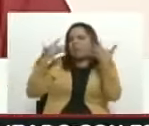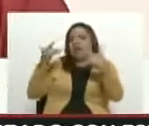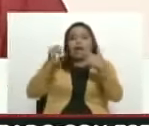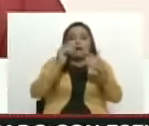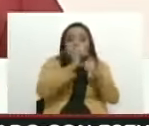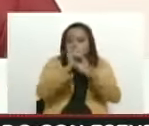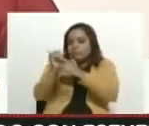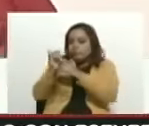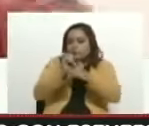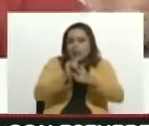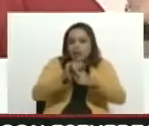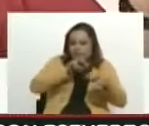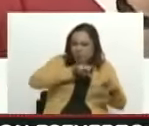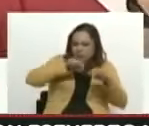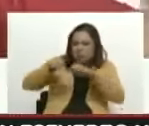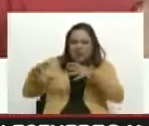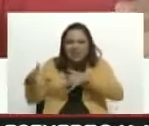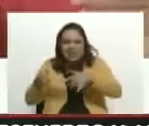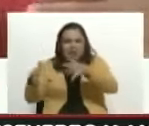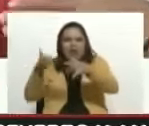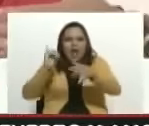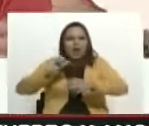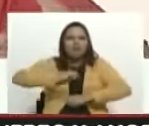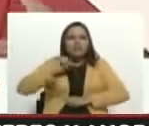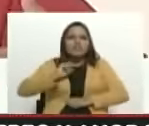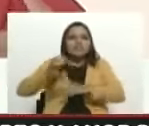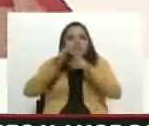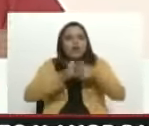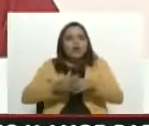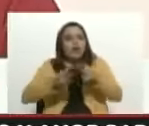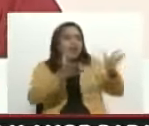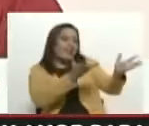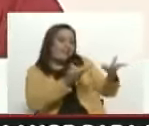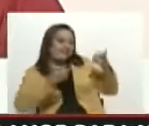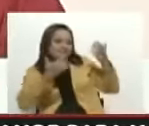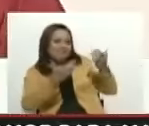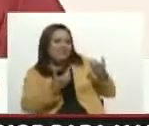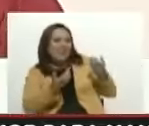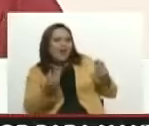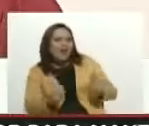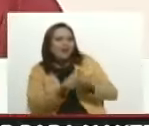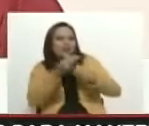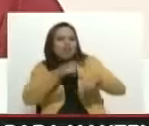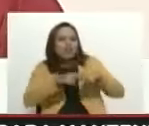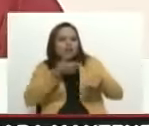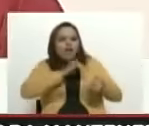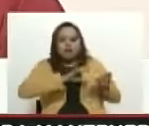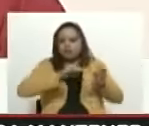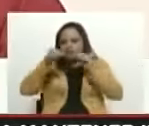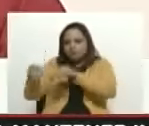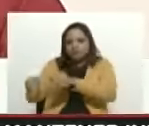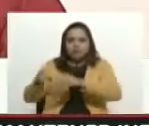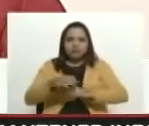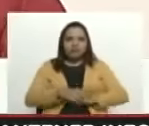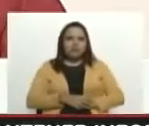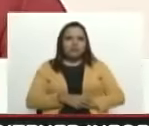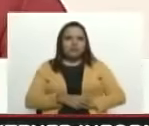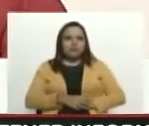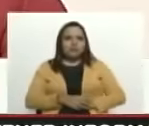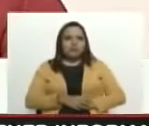y pasando al Río Grande estaba un policía de los Estados Unidos esperándolo con los niños, están del otro lado esperándolo pero con un fusil para